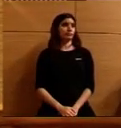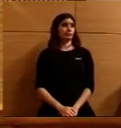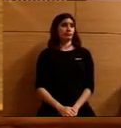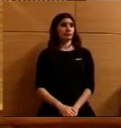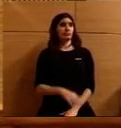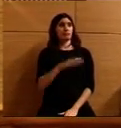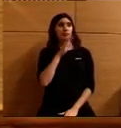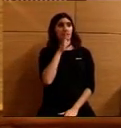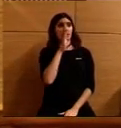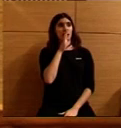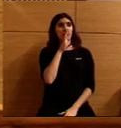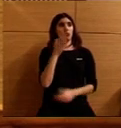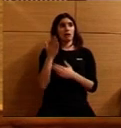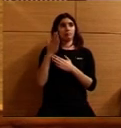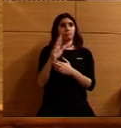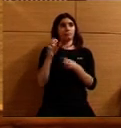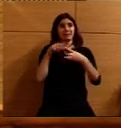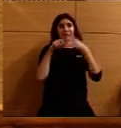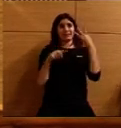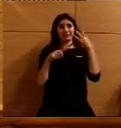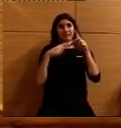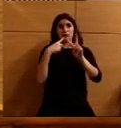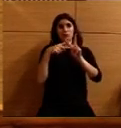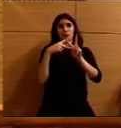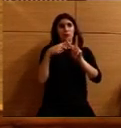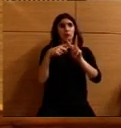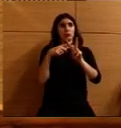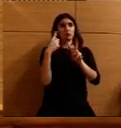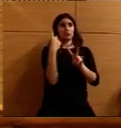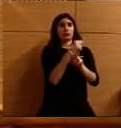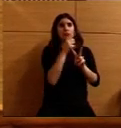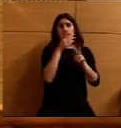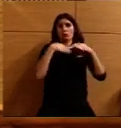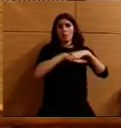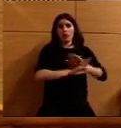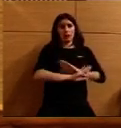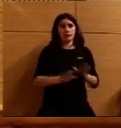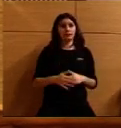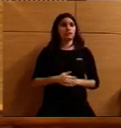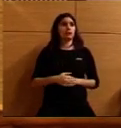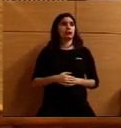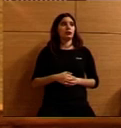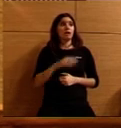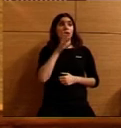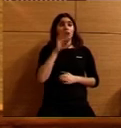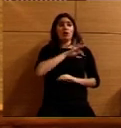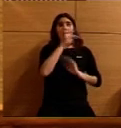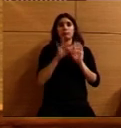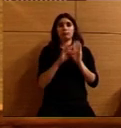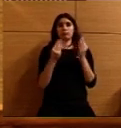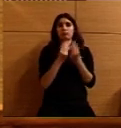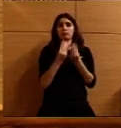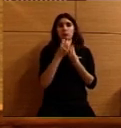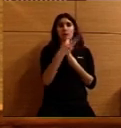del diputat del grup Vox, que com se n'ha anat, m'ha demanat que se quedaran damunt de la taula. Val? Passem a la